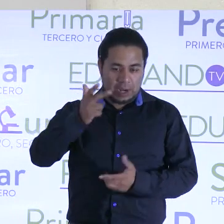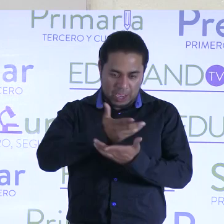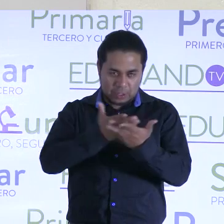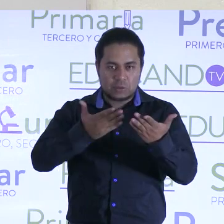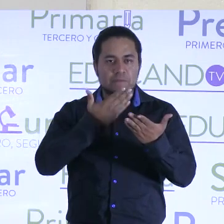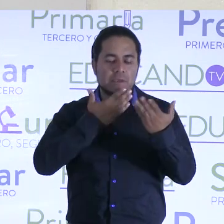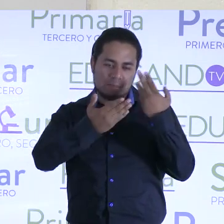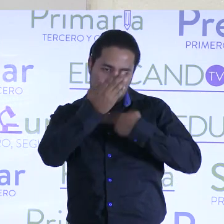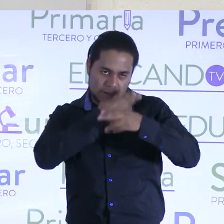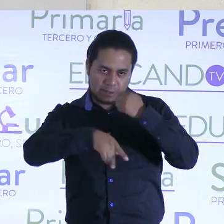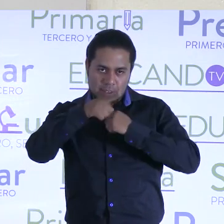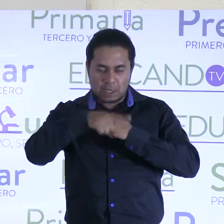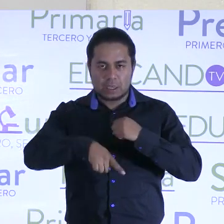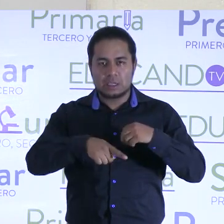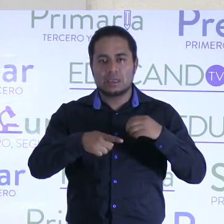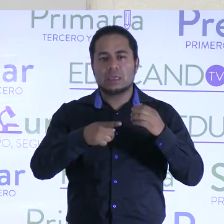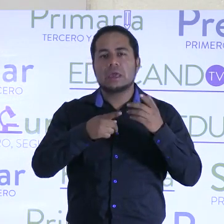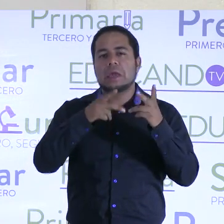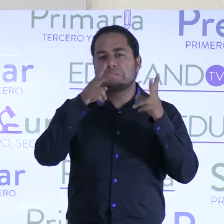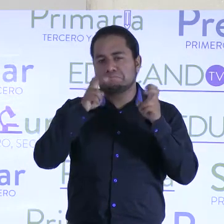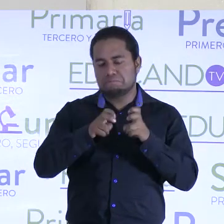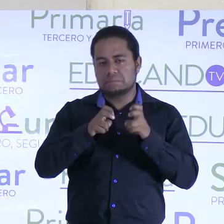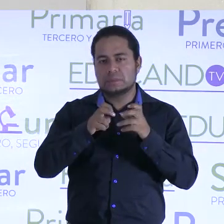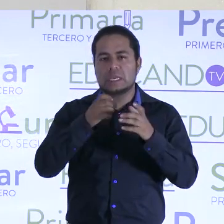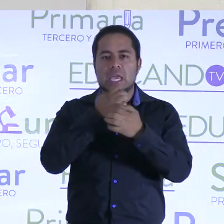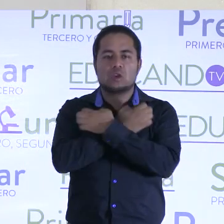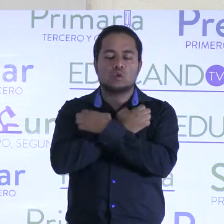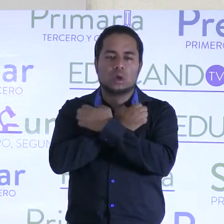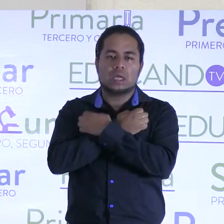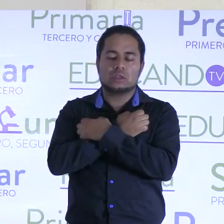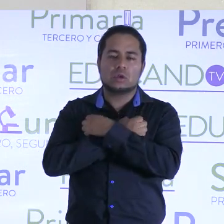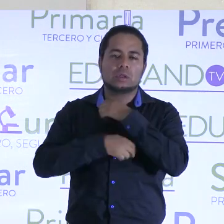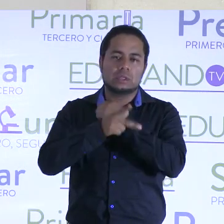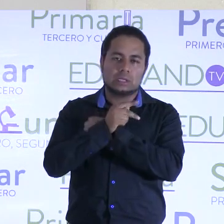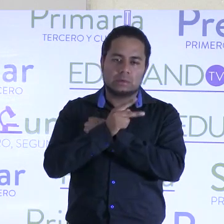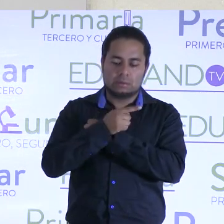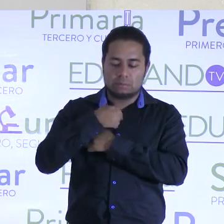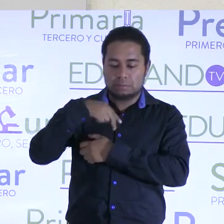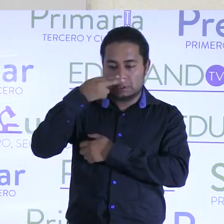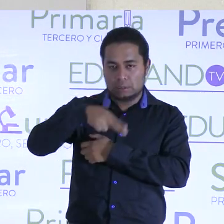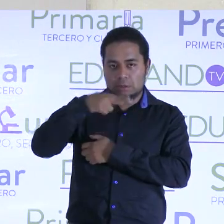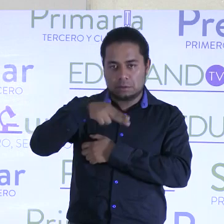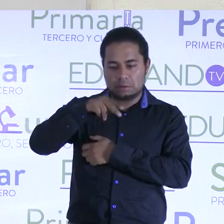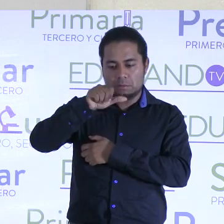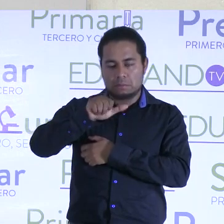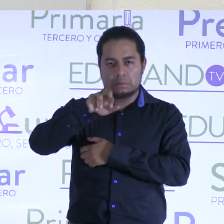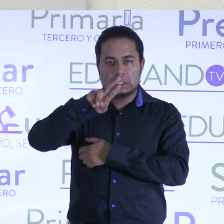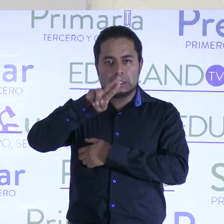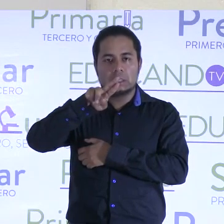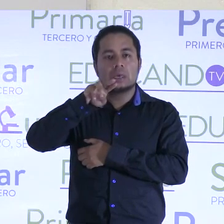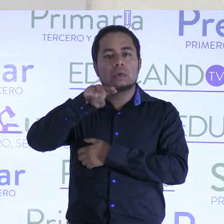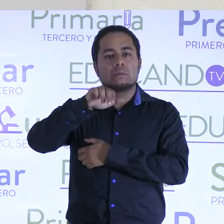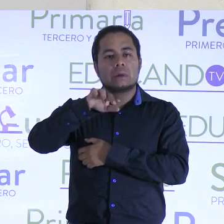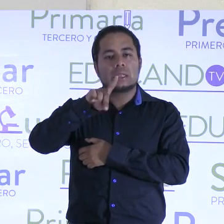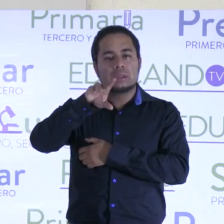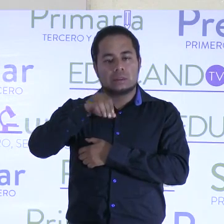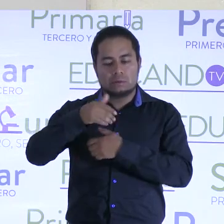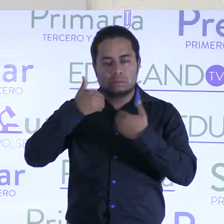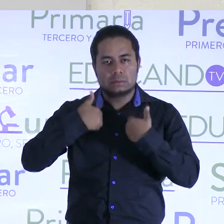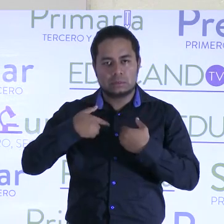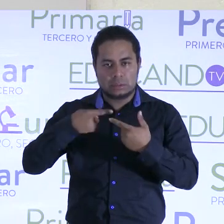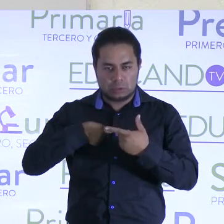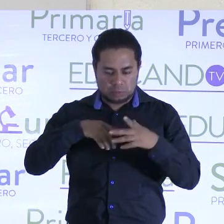Hola, ¿qué tal? Bienvenidos nuevamente a su programa Educando TV. Mi nombre es Armando Mendoza y